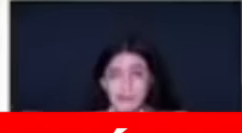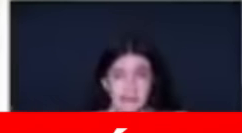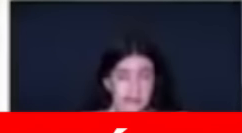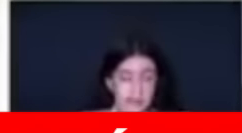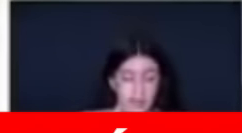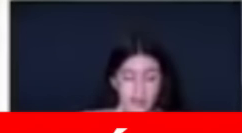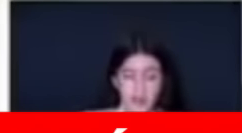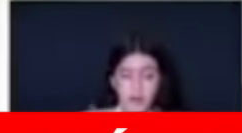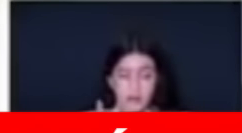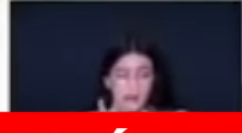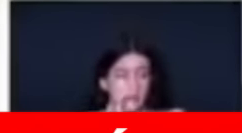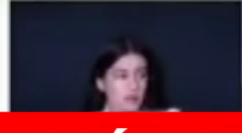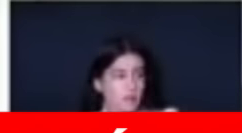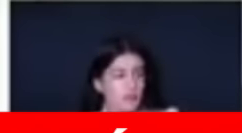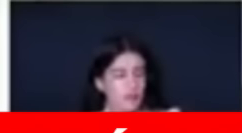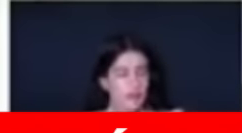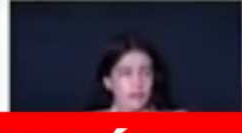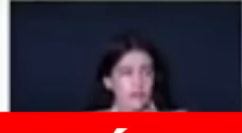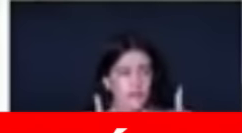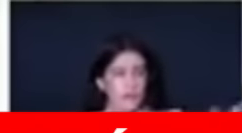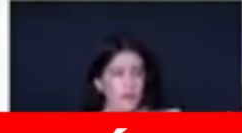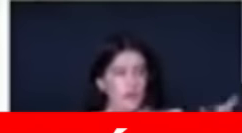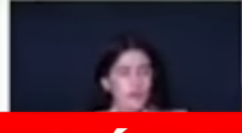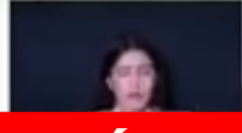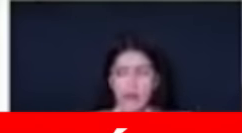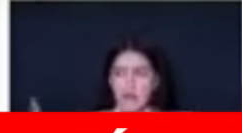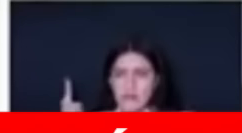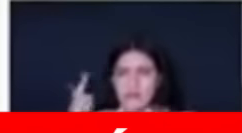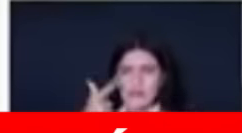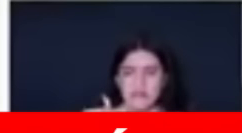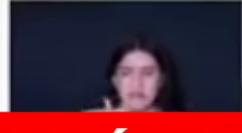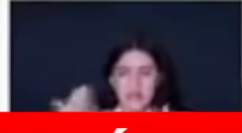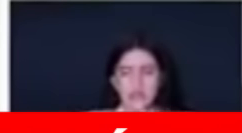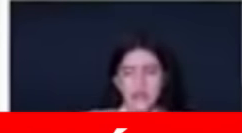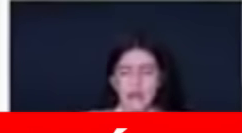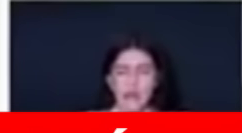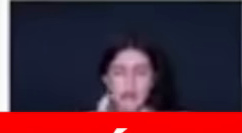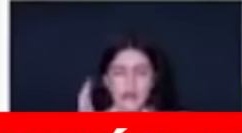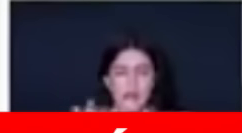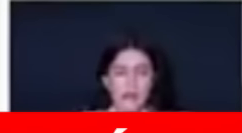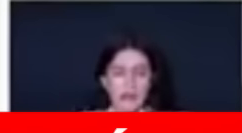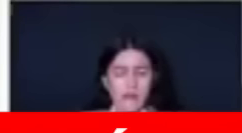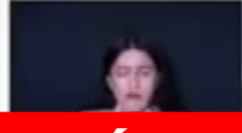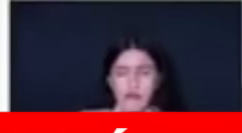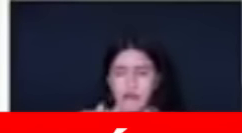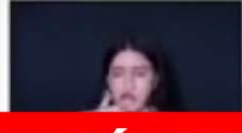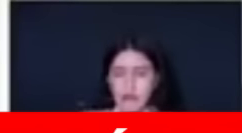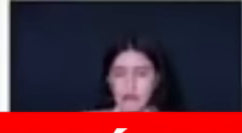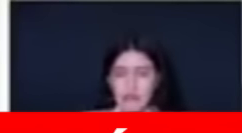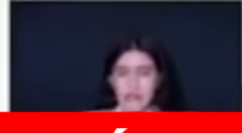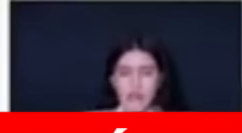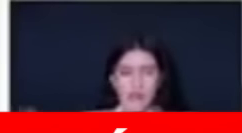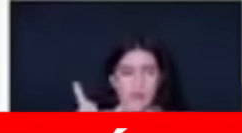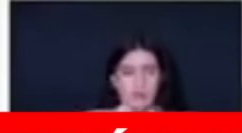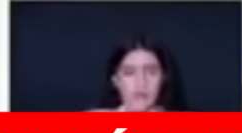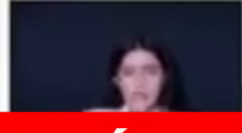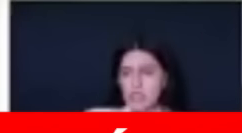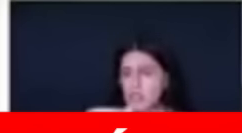comenzó la mañanera con una acusación grave y falsa. Un día sí y un día